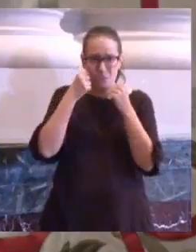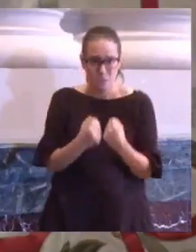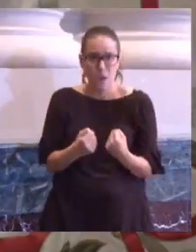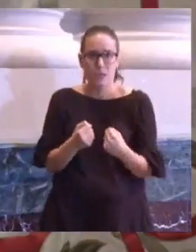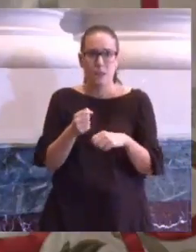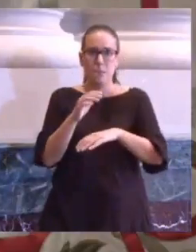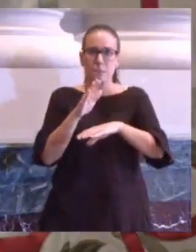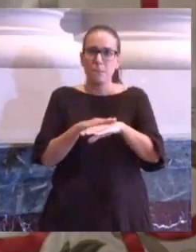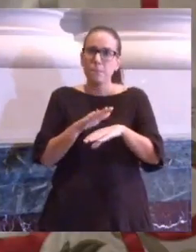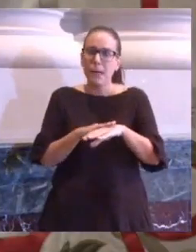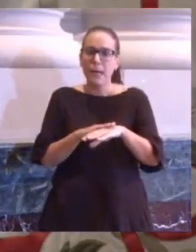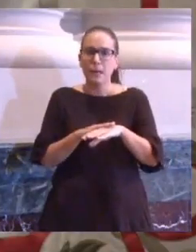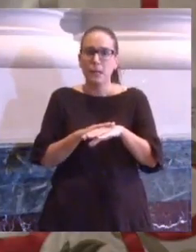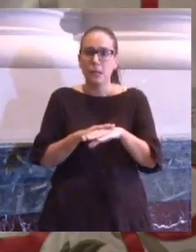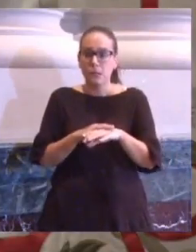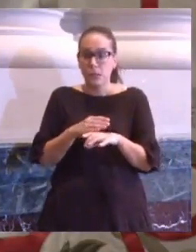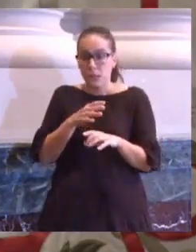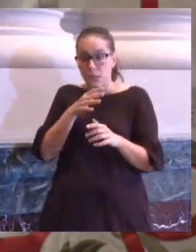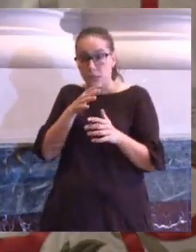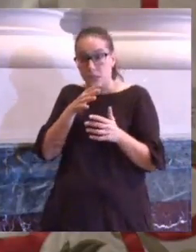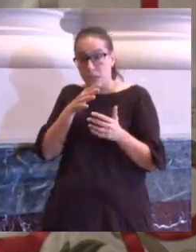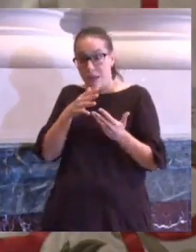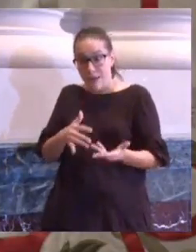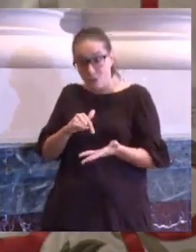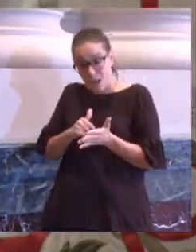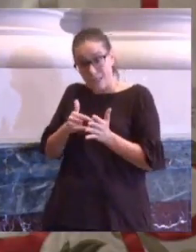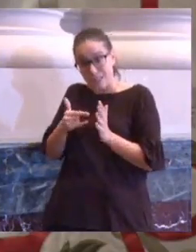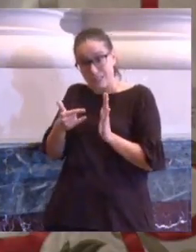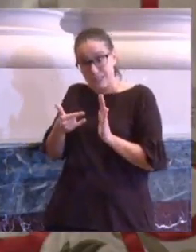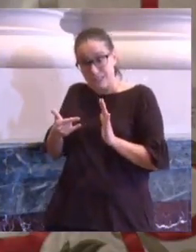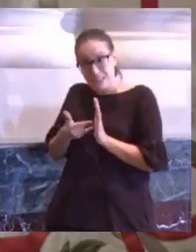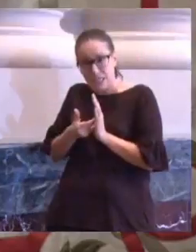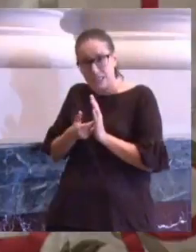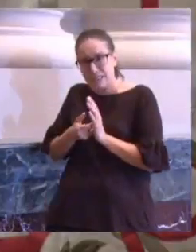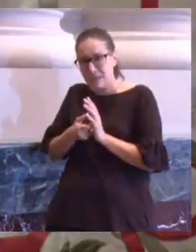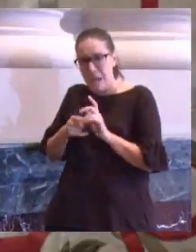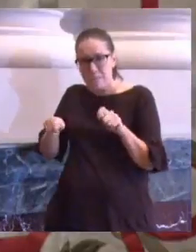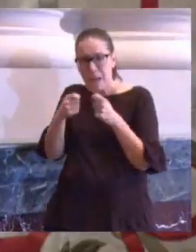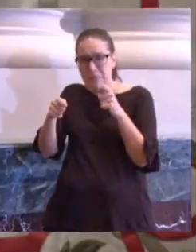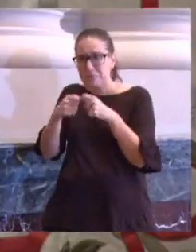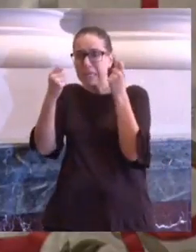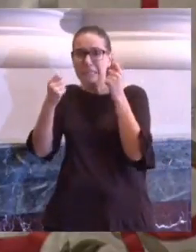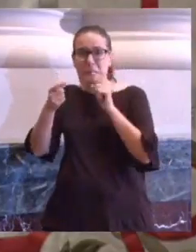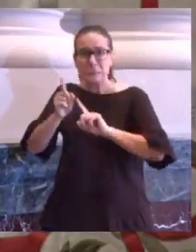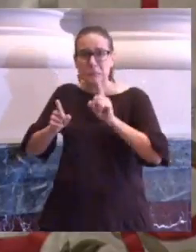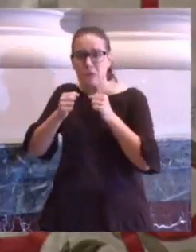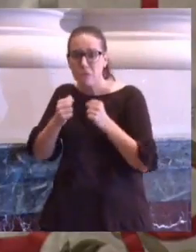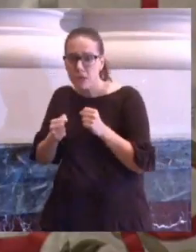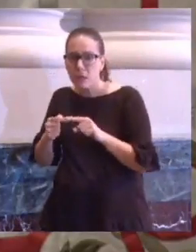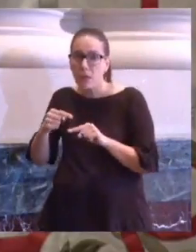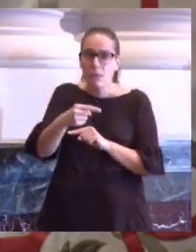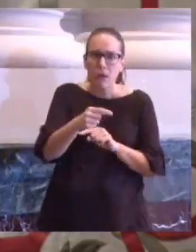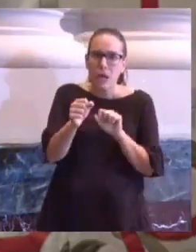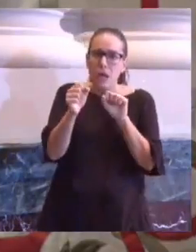para reparar los destrozos que sobre el sistema ha causado el virus y para volver a poner al día a la